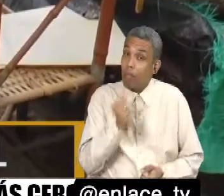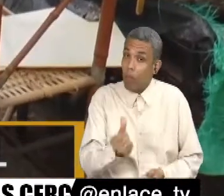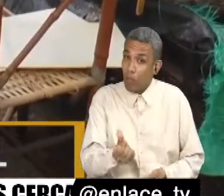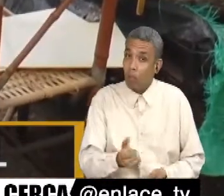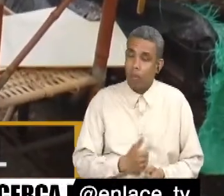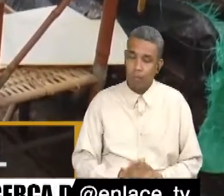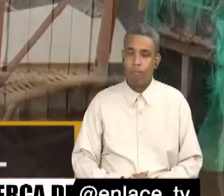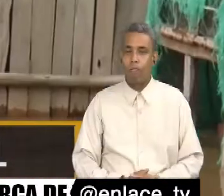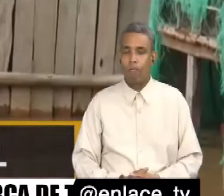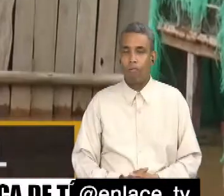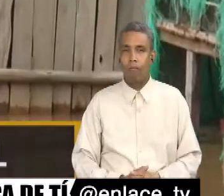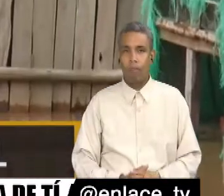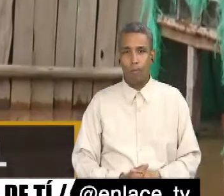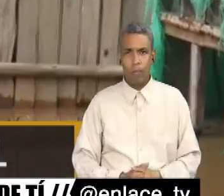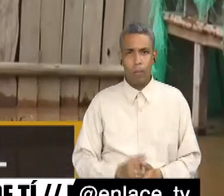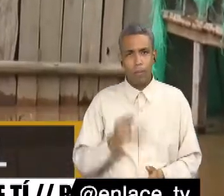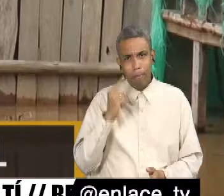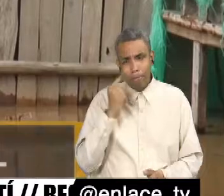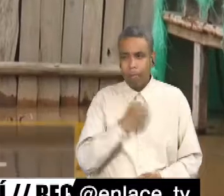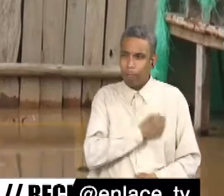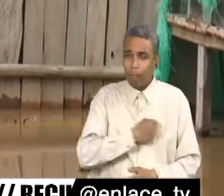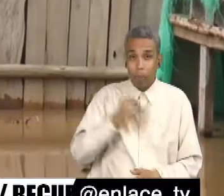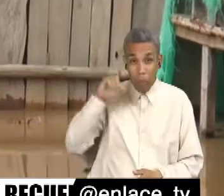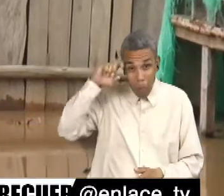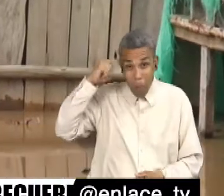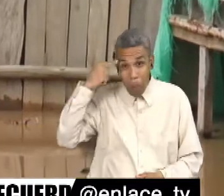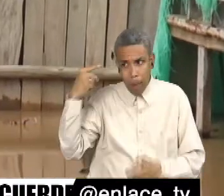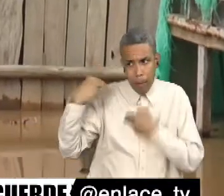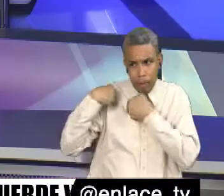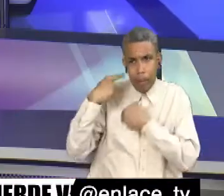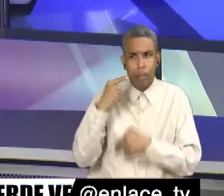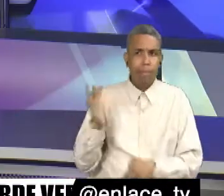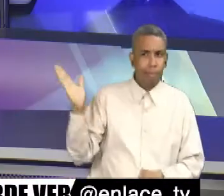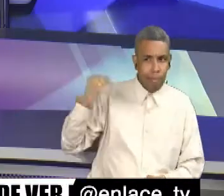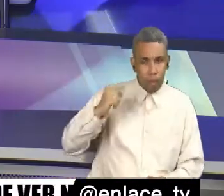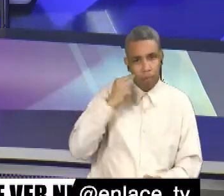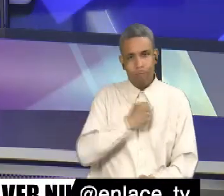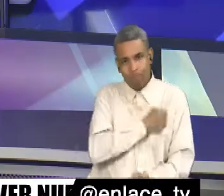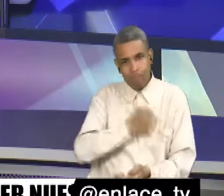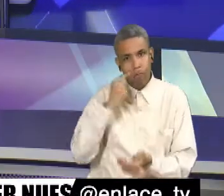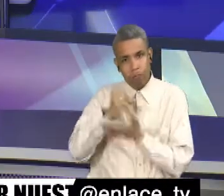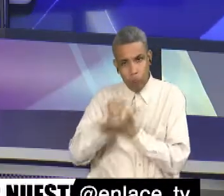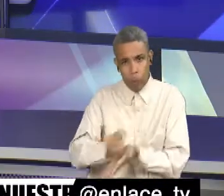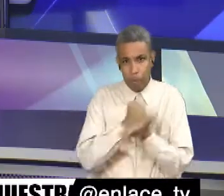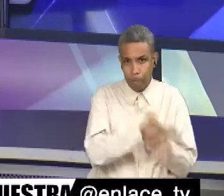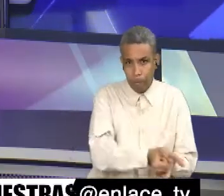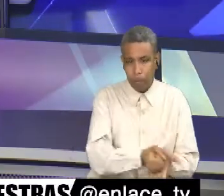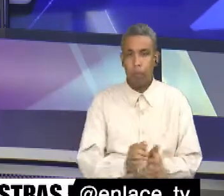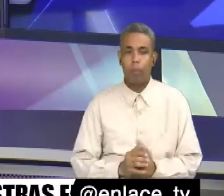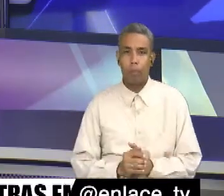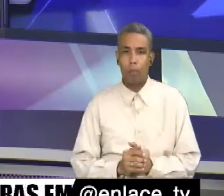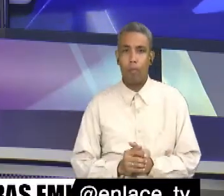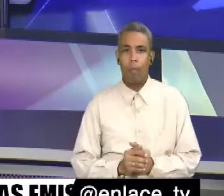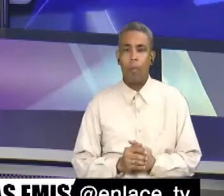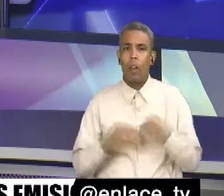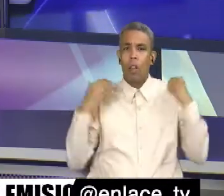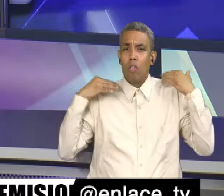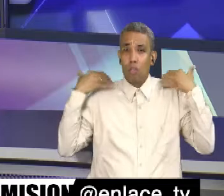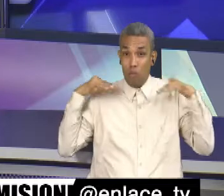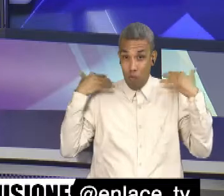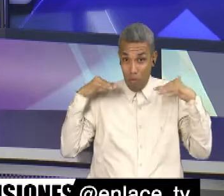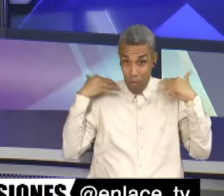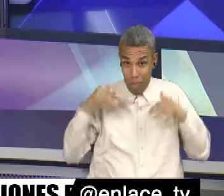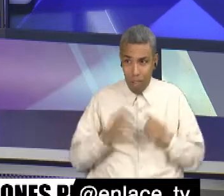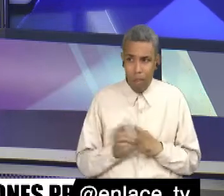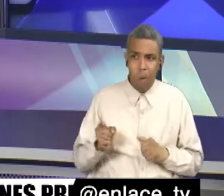Asimismo piden la presencia y ayuda de las entidades correspondientes. Y la zona rural fue declarada como calamidad